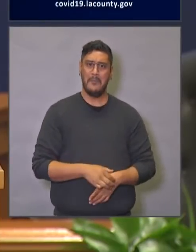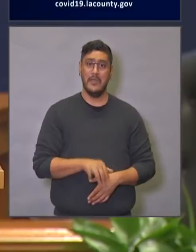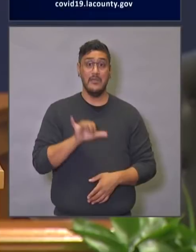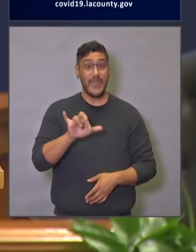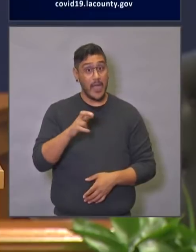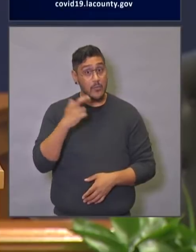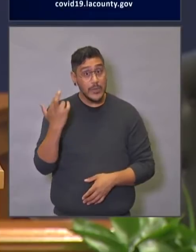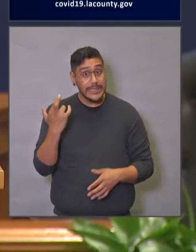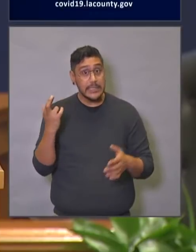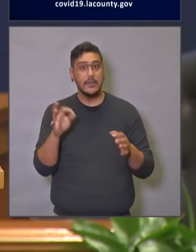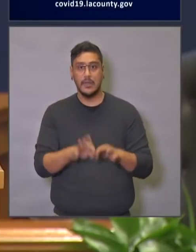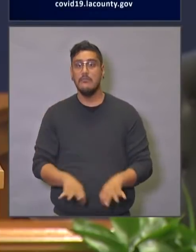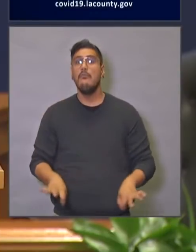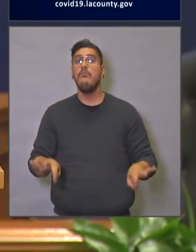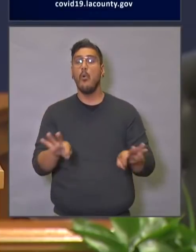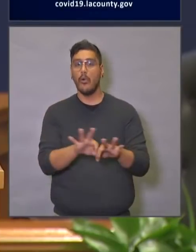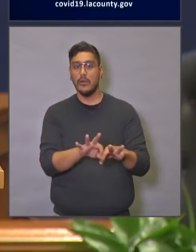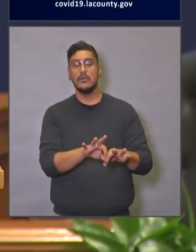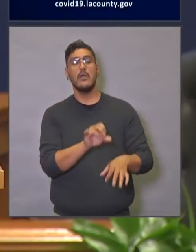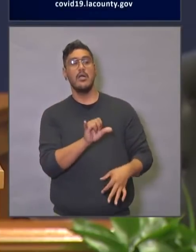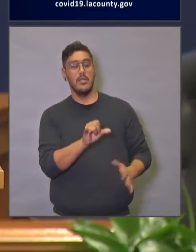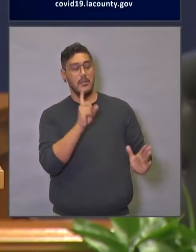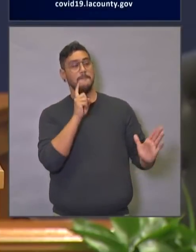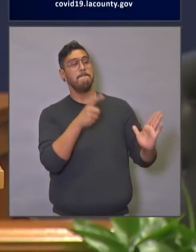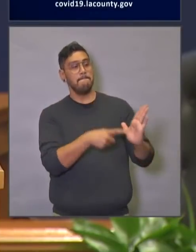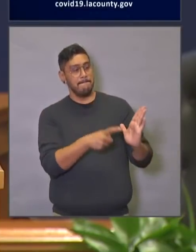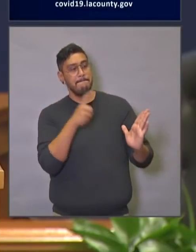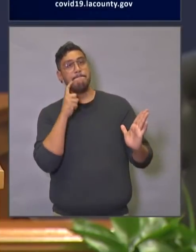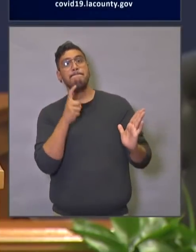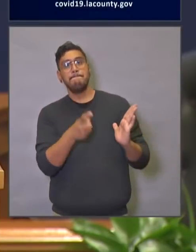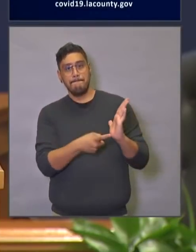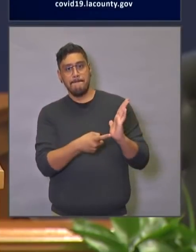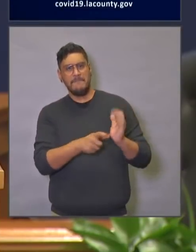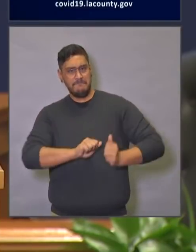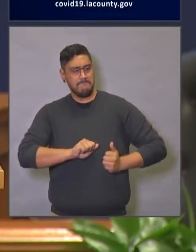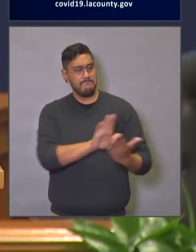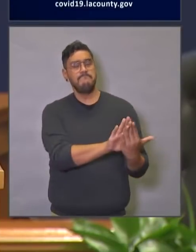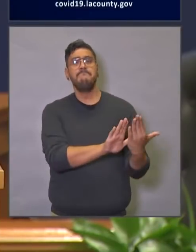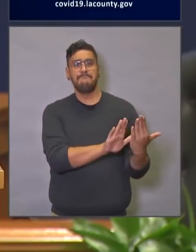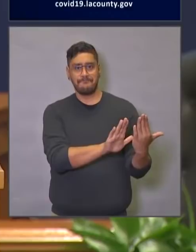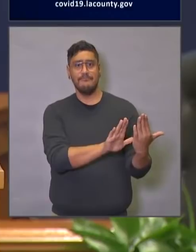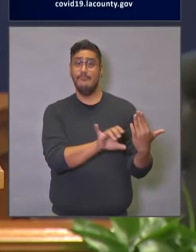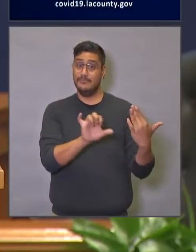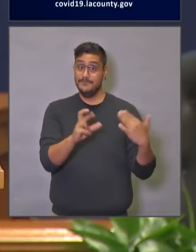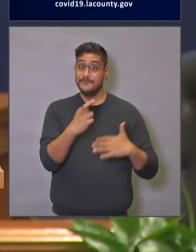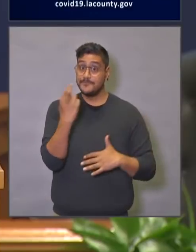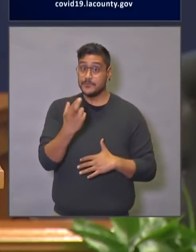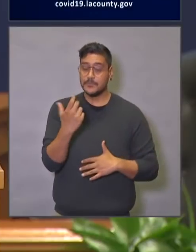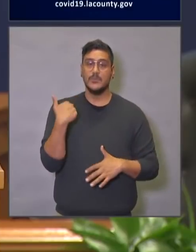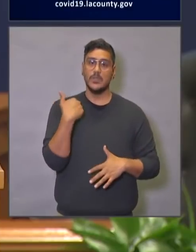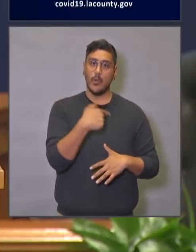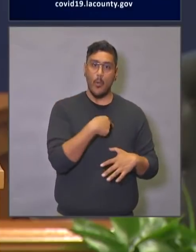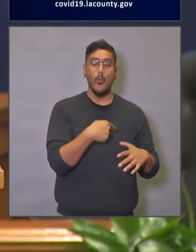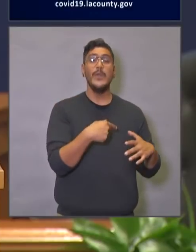importante reconocer esta realidad y enfrentarlo. Por eso seguimos abriendo sitios de